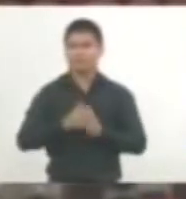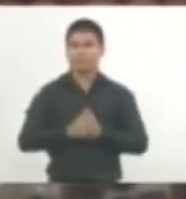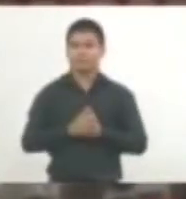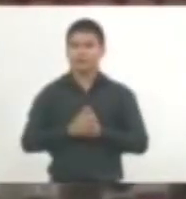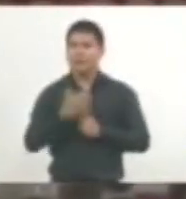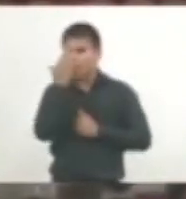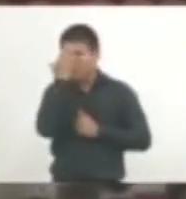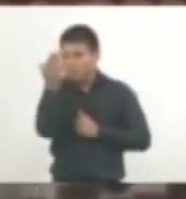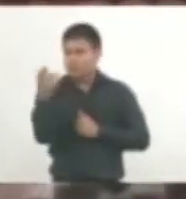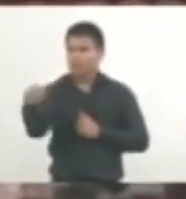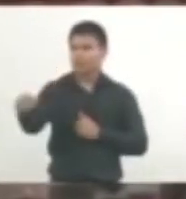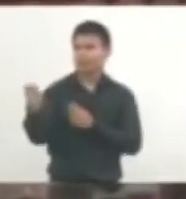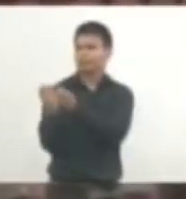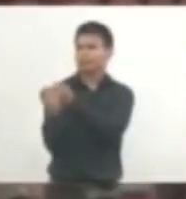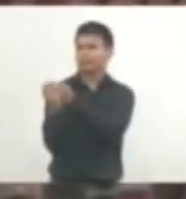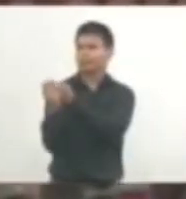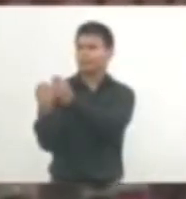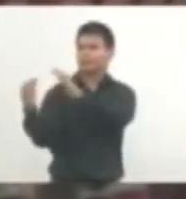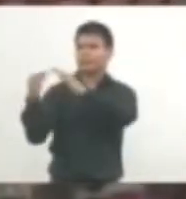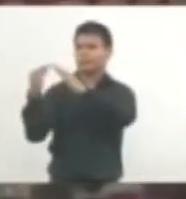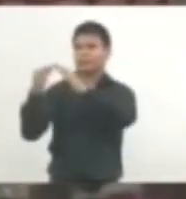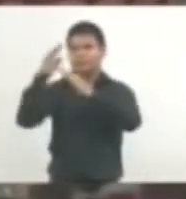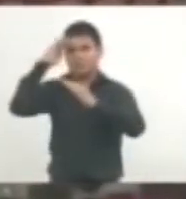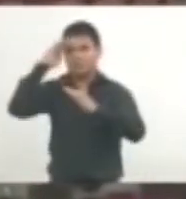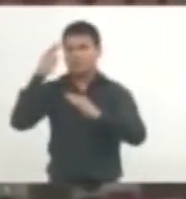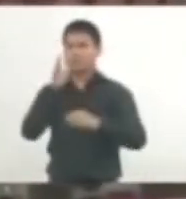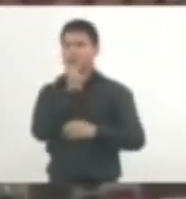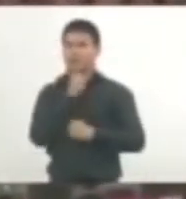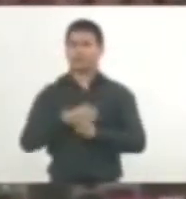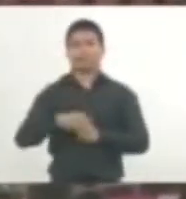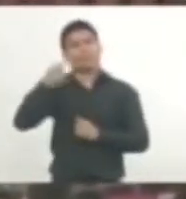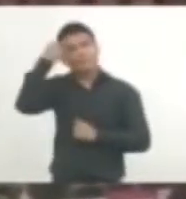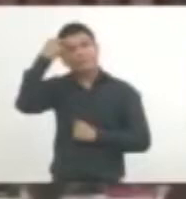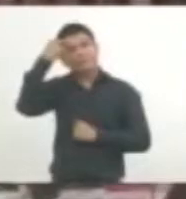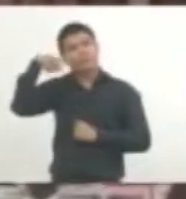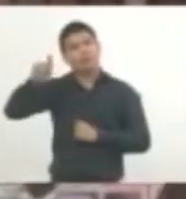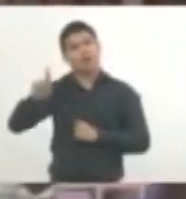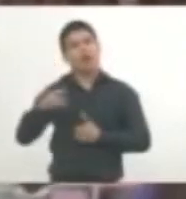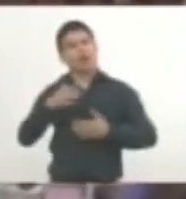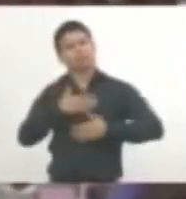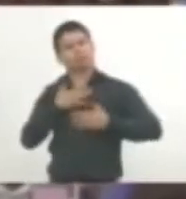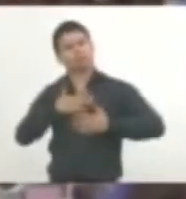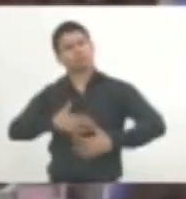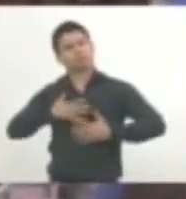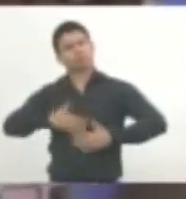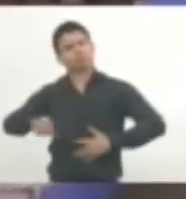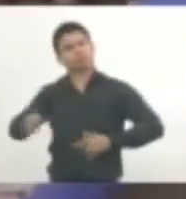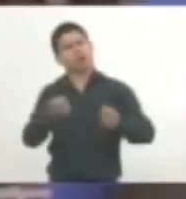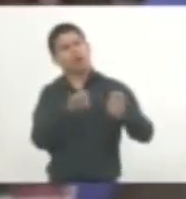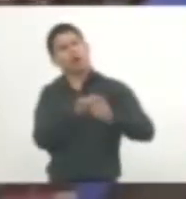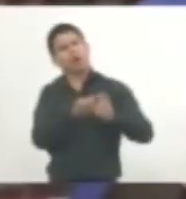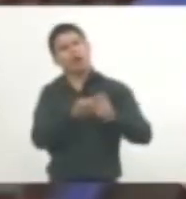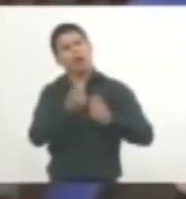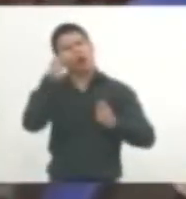comando aquí cerca. Teníamos comando aquí cerca. Pensábamos que con solamente tener eso, pues estamos